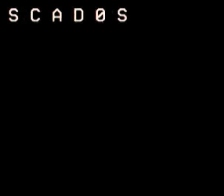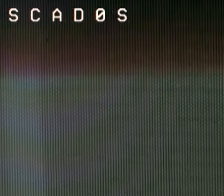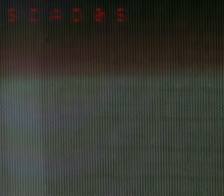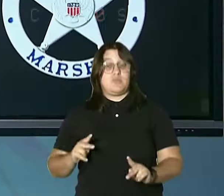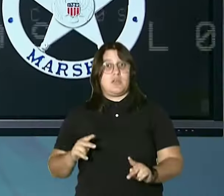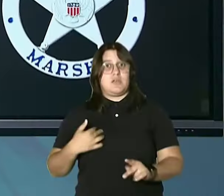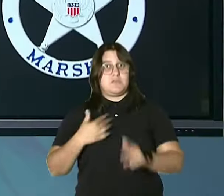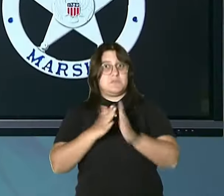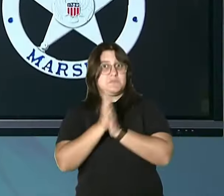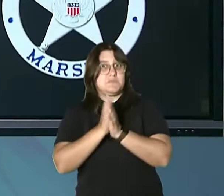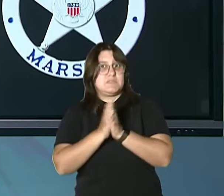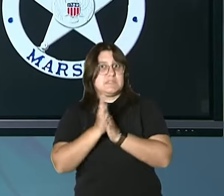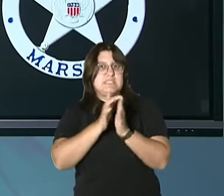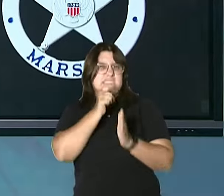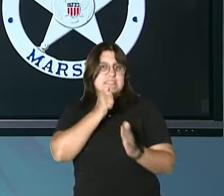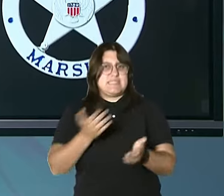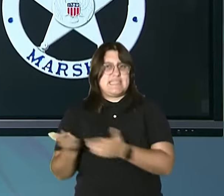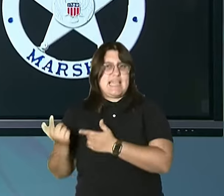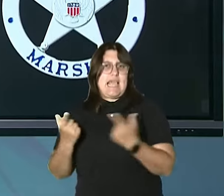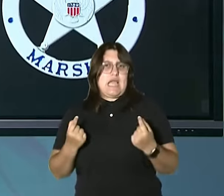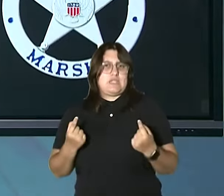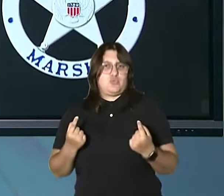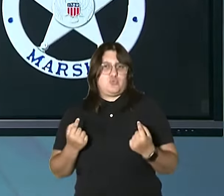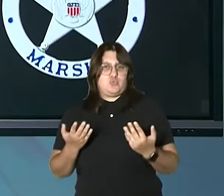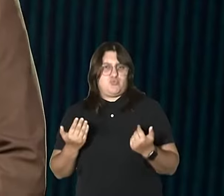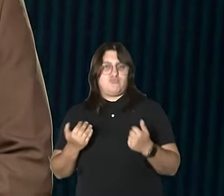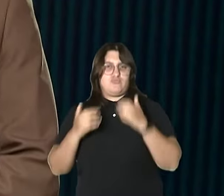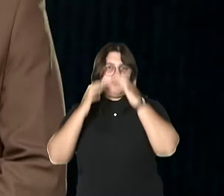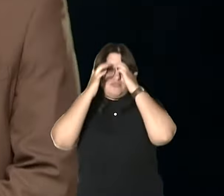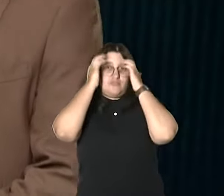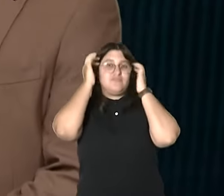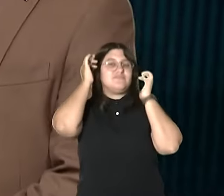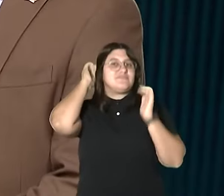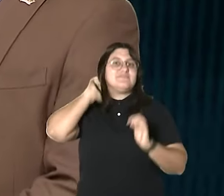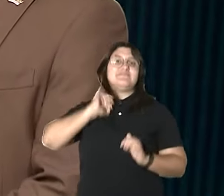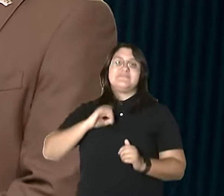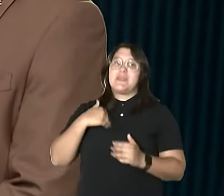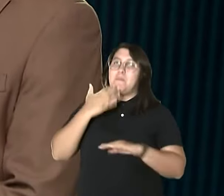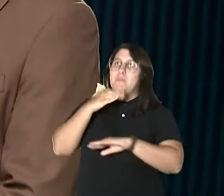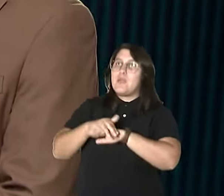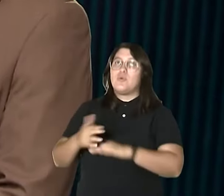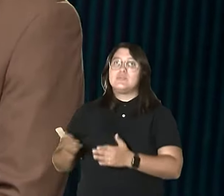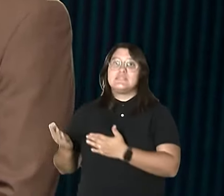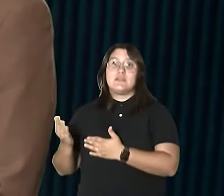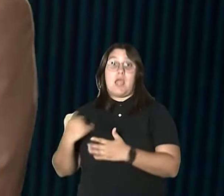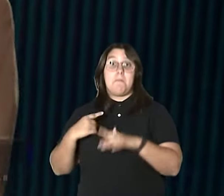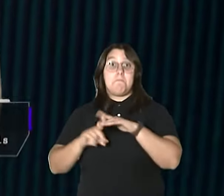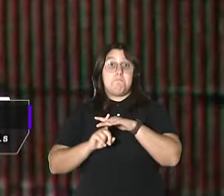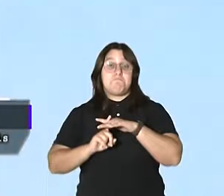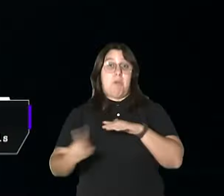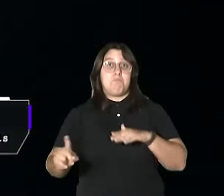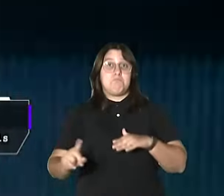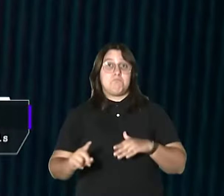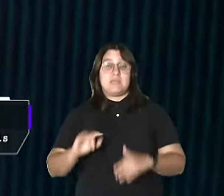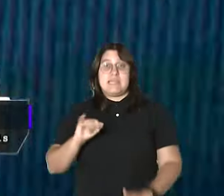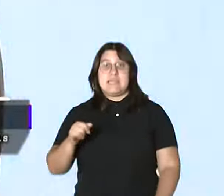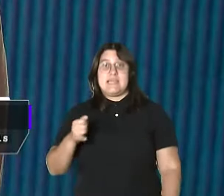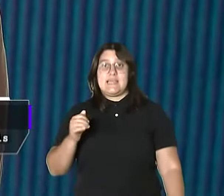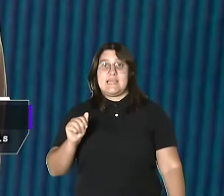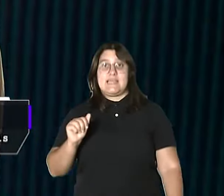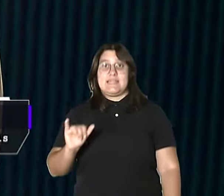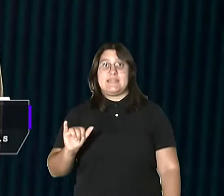Federal Quién es este individuo Qué hizo Gustavo Miguel buenas noches este individuo fugitivo J Frank